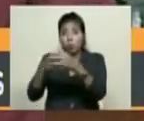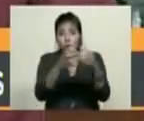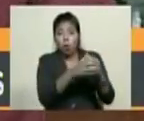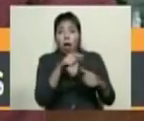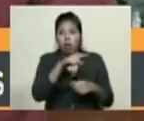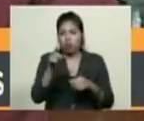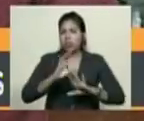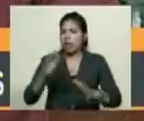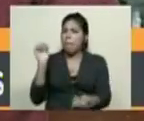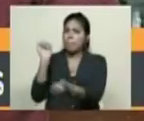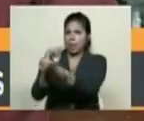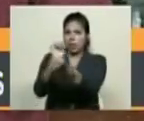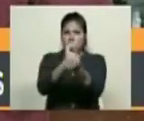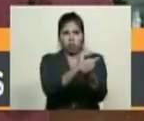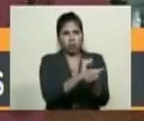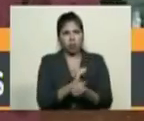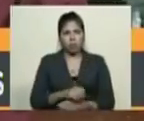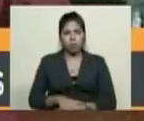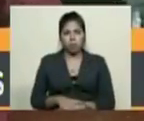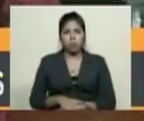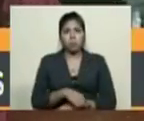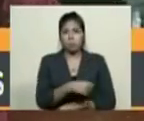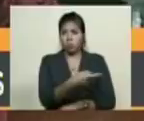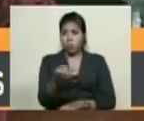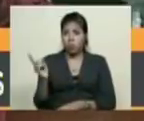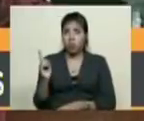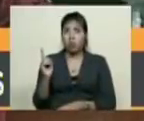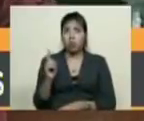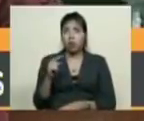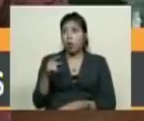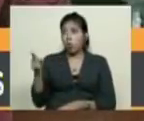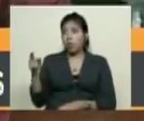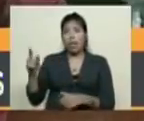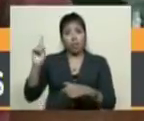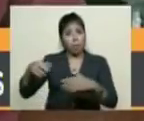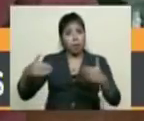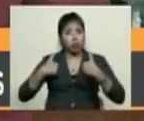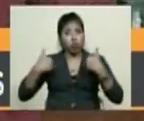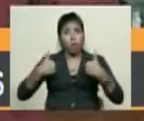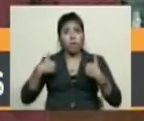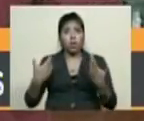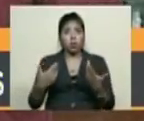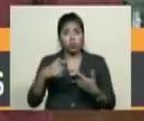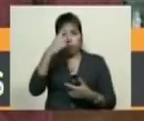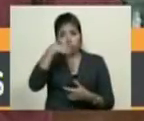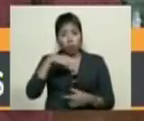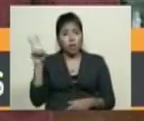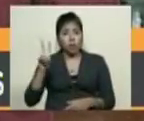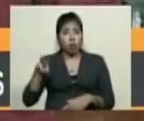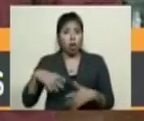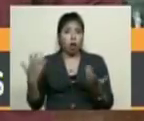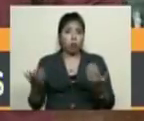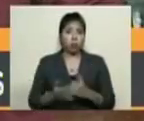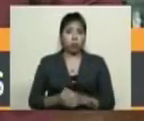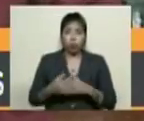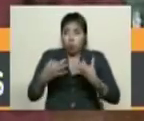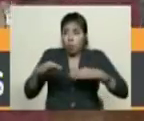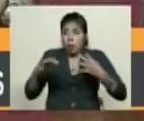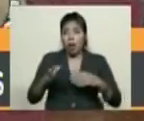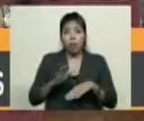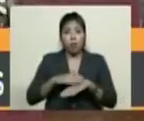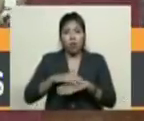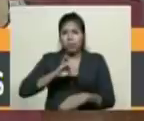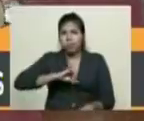ya y que los dañan a ustedes, compatriotas, dañan al venezolano común, porque genera una